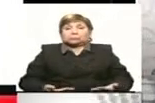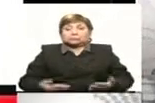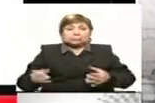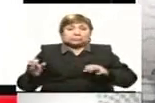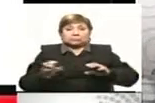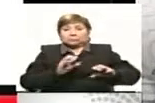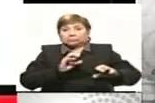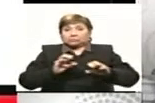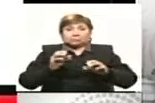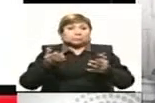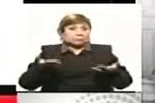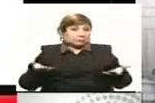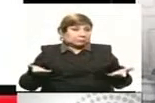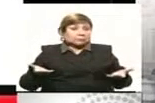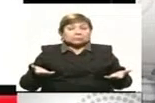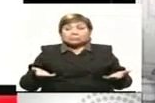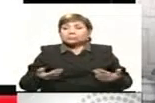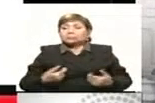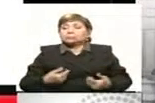actuar, ¿no?